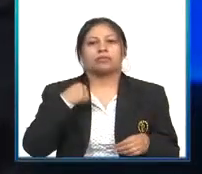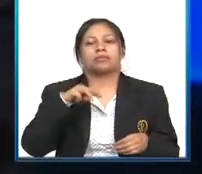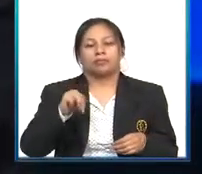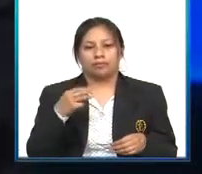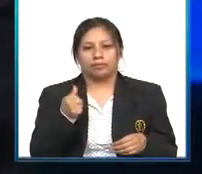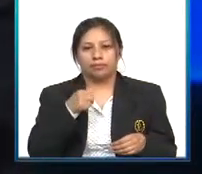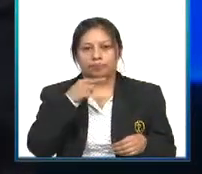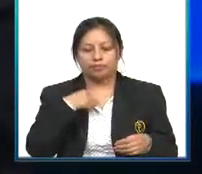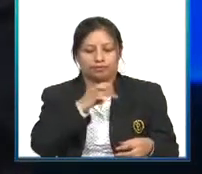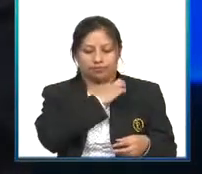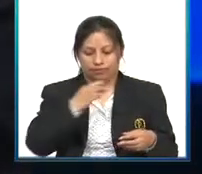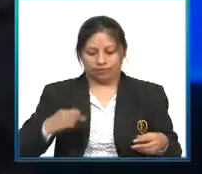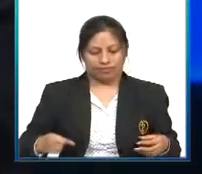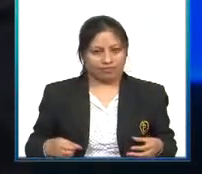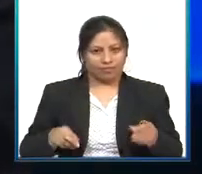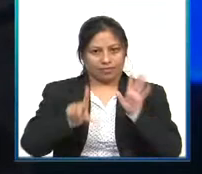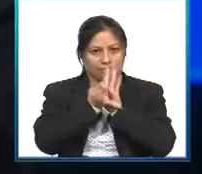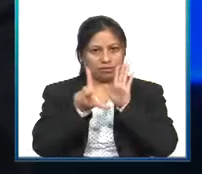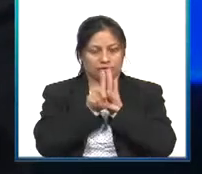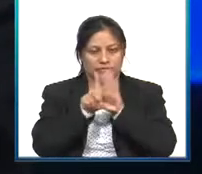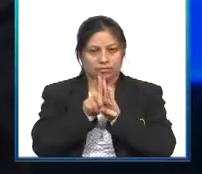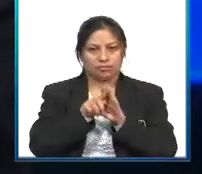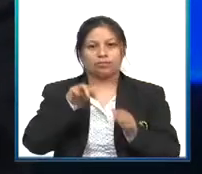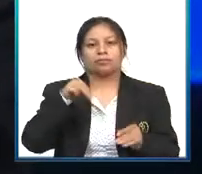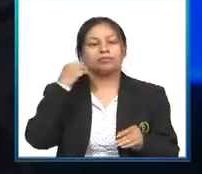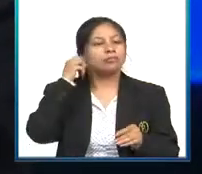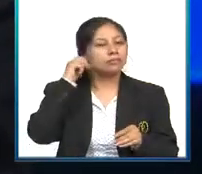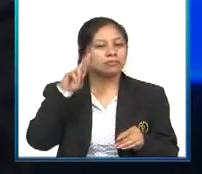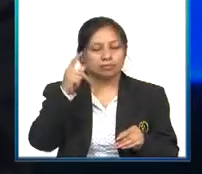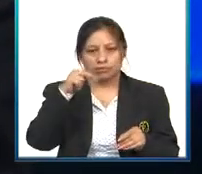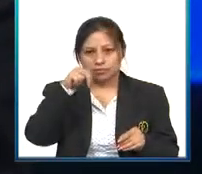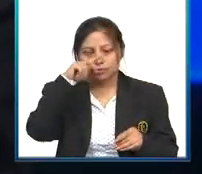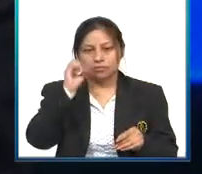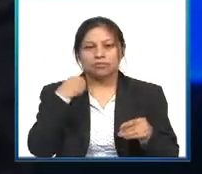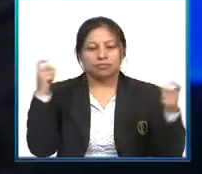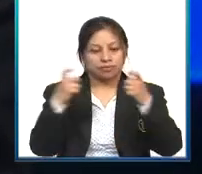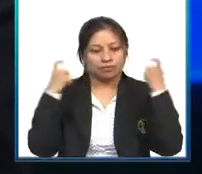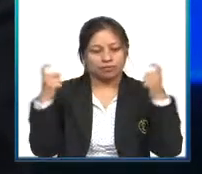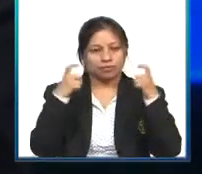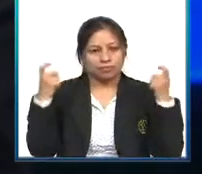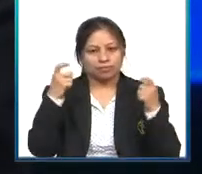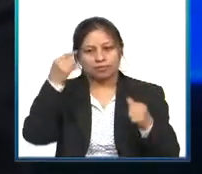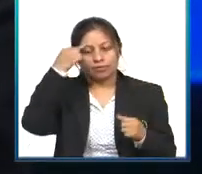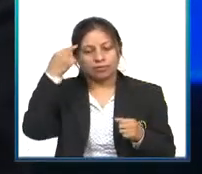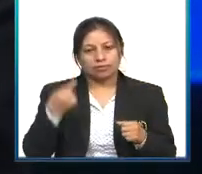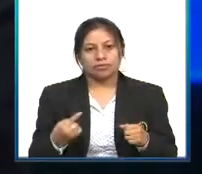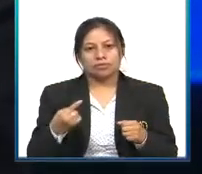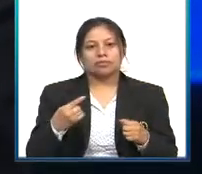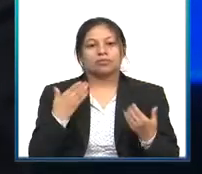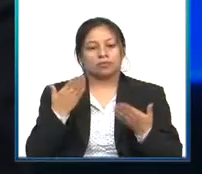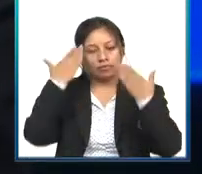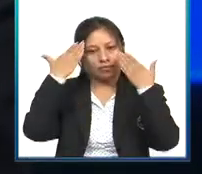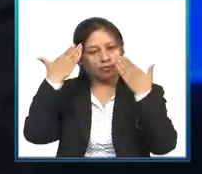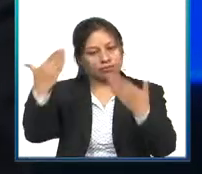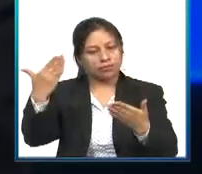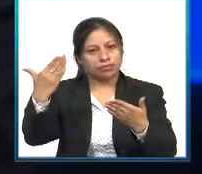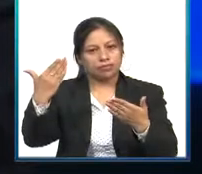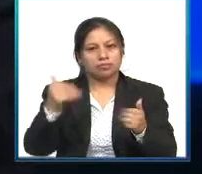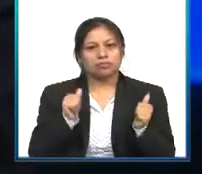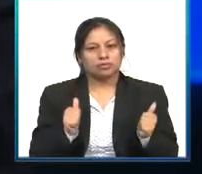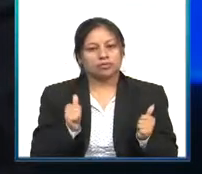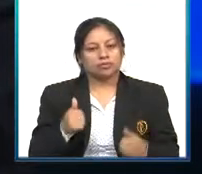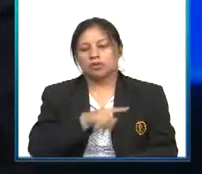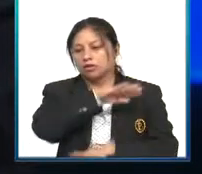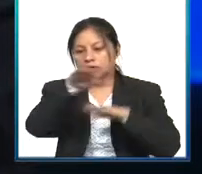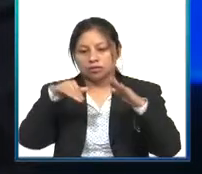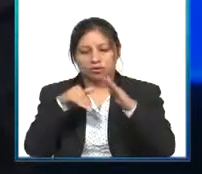Gálvez Muñoz, presidente de la Comisión Legislativa de Migrantes. En ocasión de celebrar el Día del Migrante, quiero enviar un cordial y afectuoso